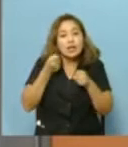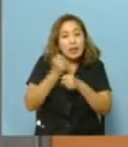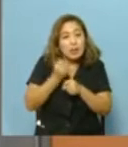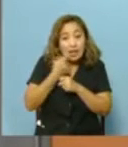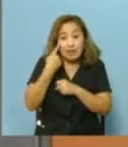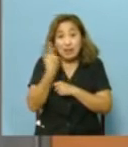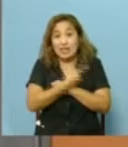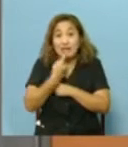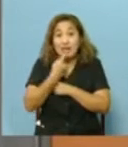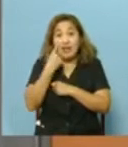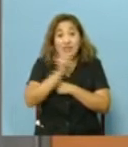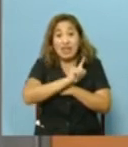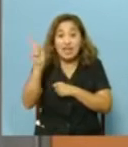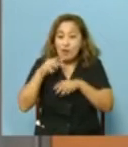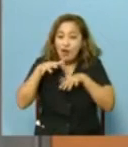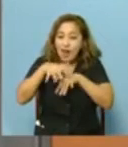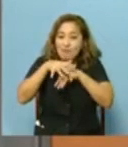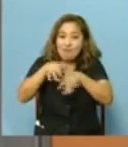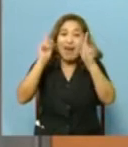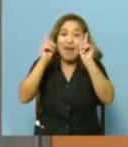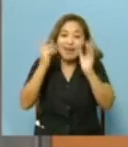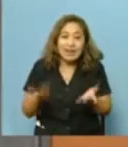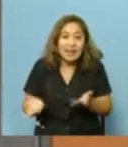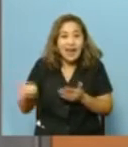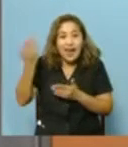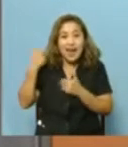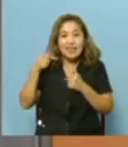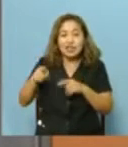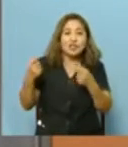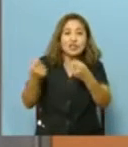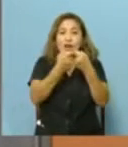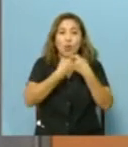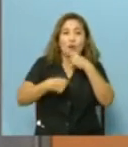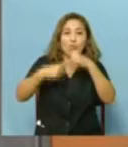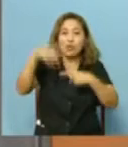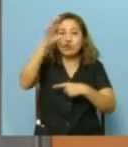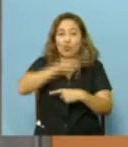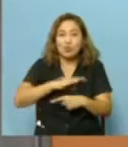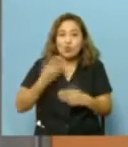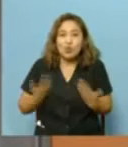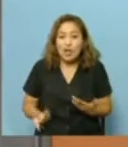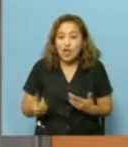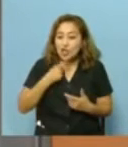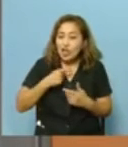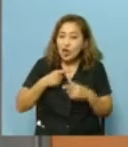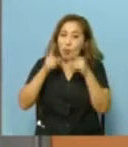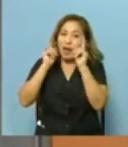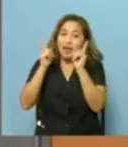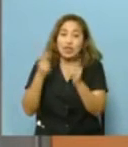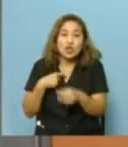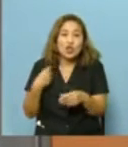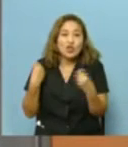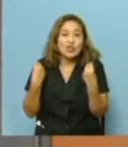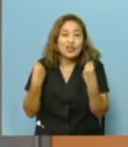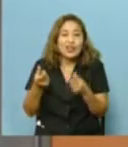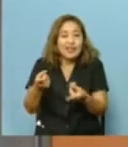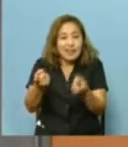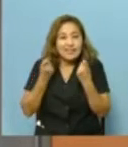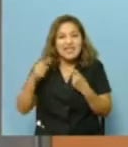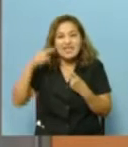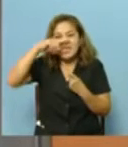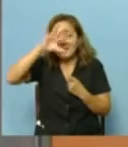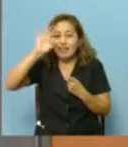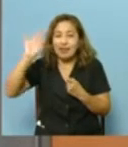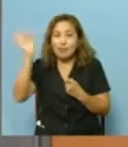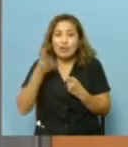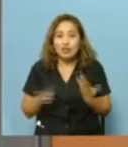enviamos las maestras ayer nos movilizamos fijate vos que con esta paritaria quieren los maestros y sus gremios el 70 por